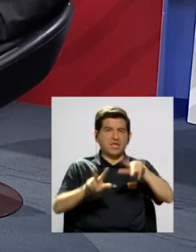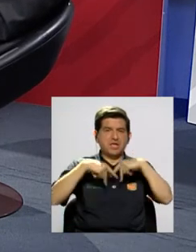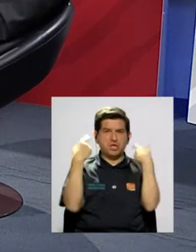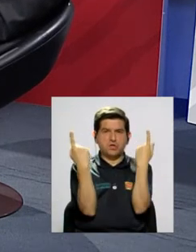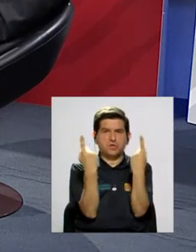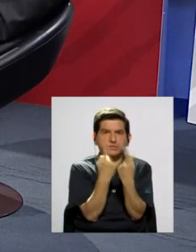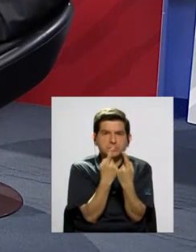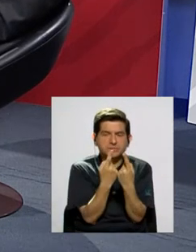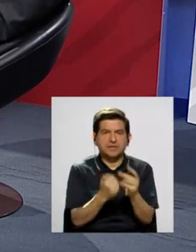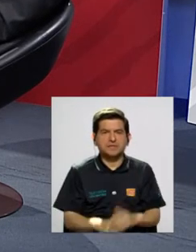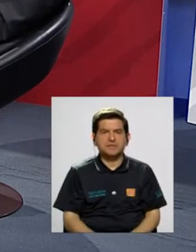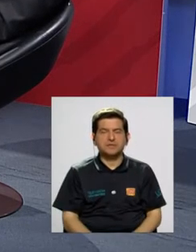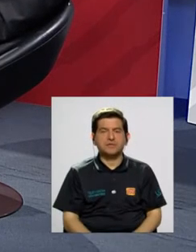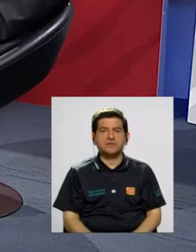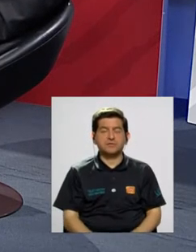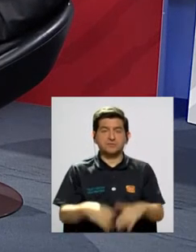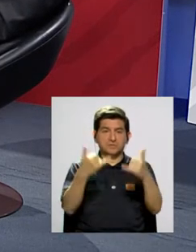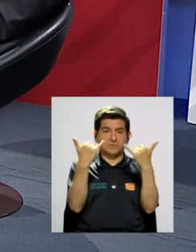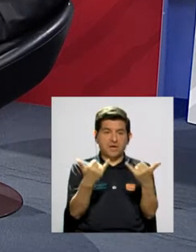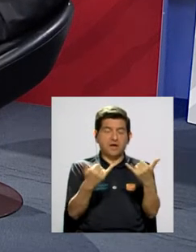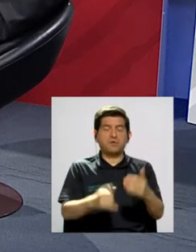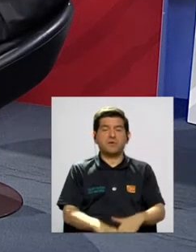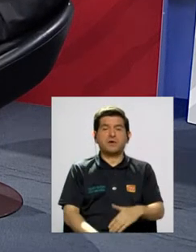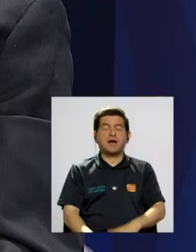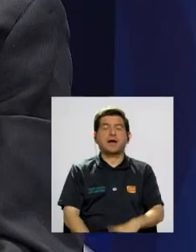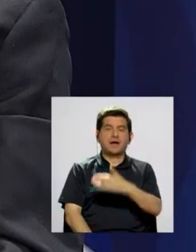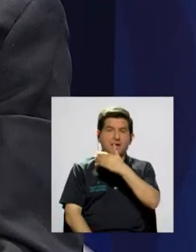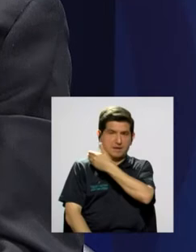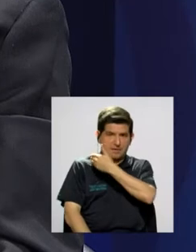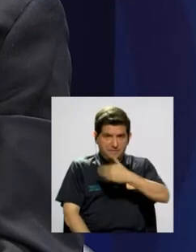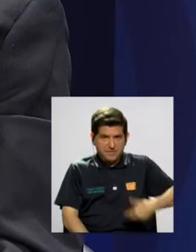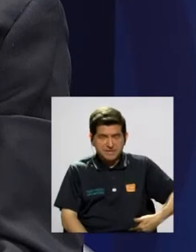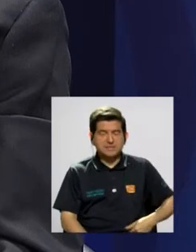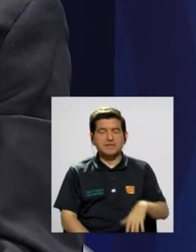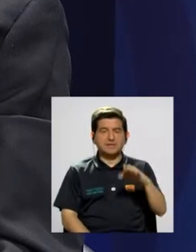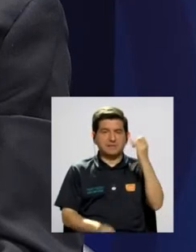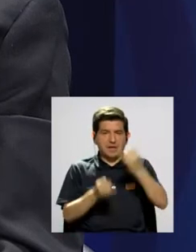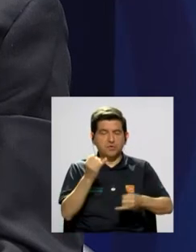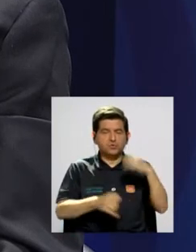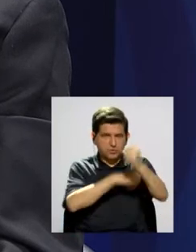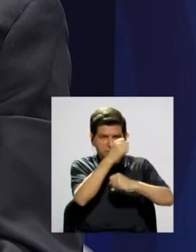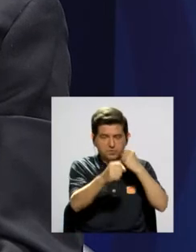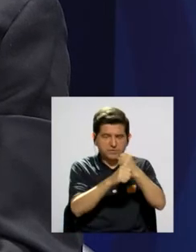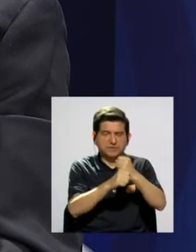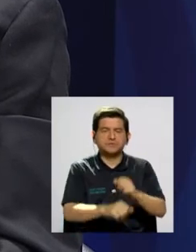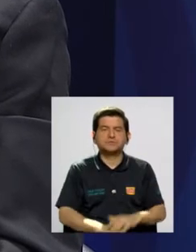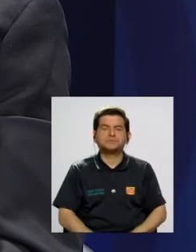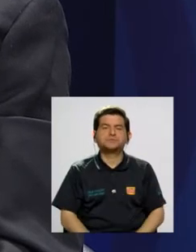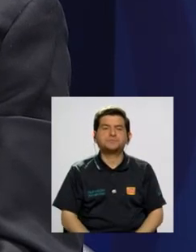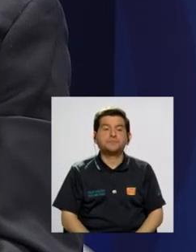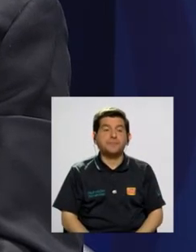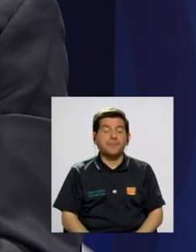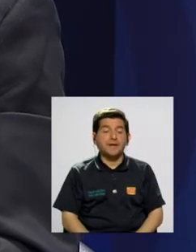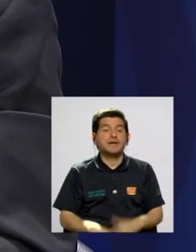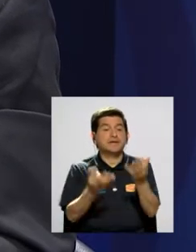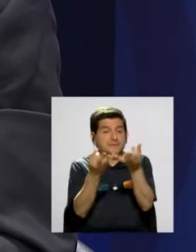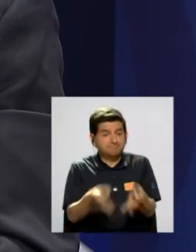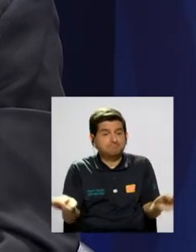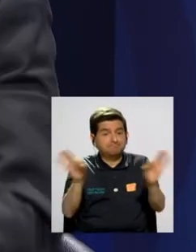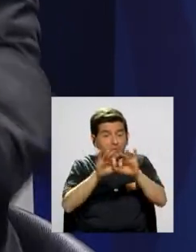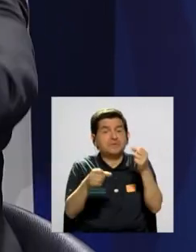sido los que han llegado a la presidencia en los últimos años. Es donde tienen nueve elecciones, tal vez las tareas más